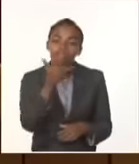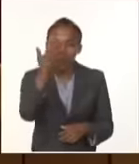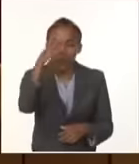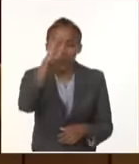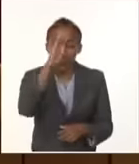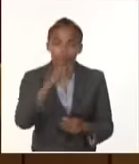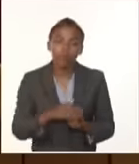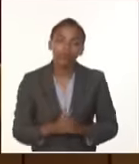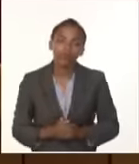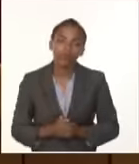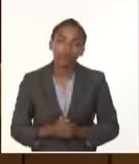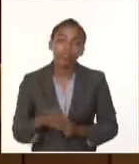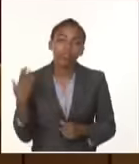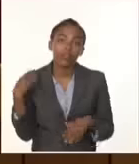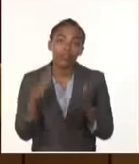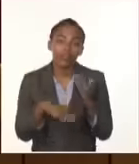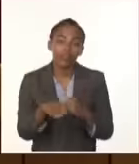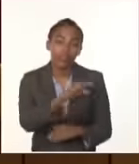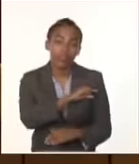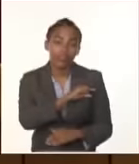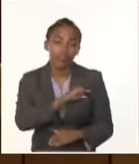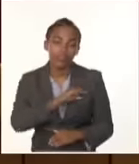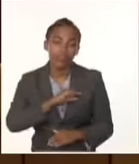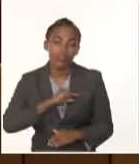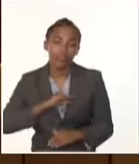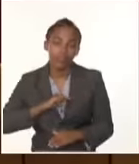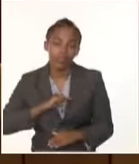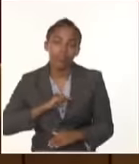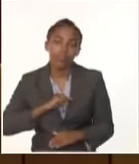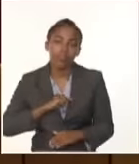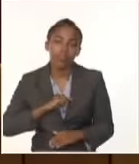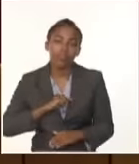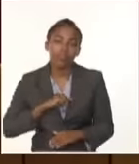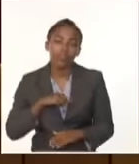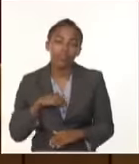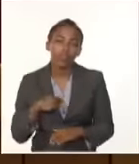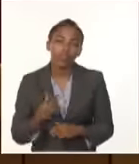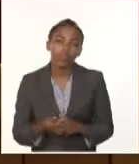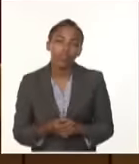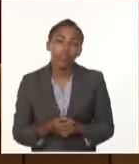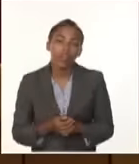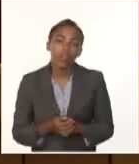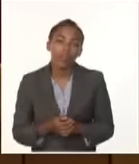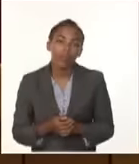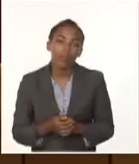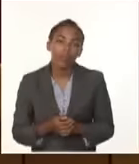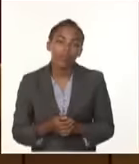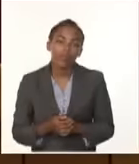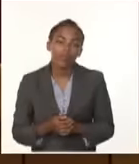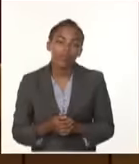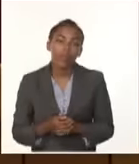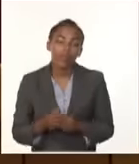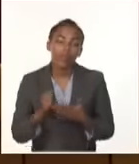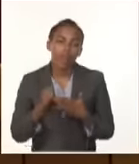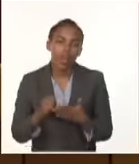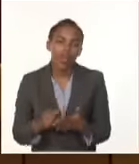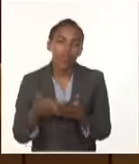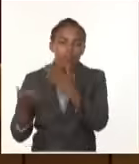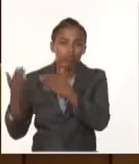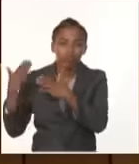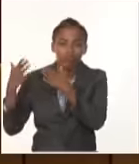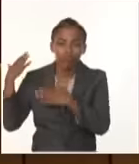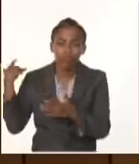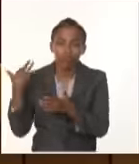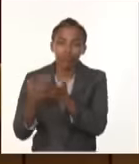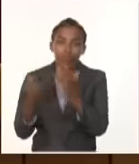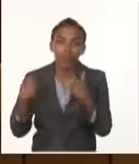Interior, de los órganos de justicia en estrecha vinculación con el pueblo, ha permitido, en los últimos años,